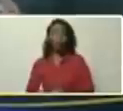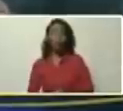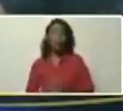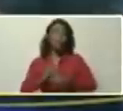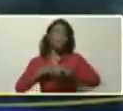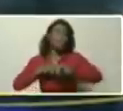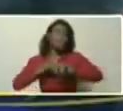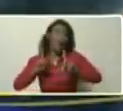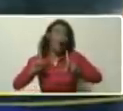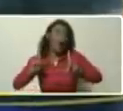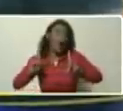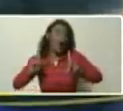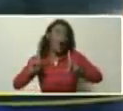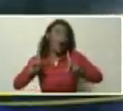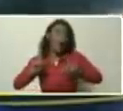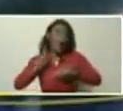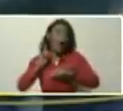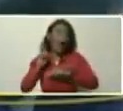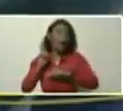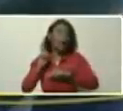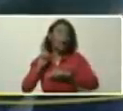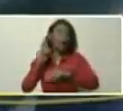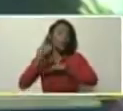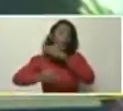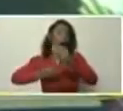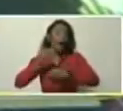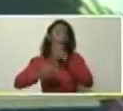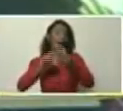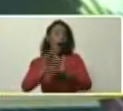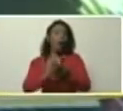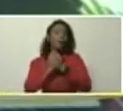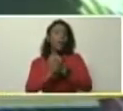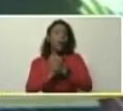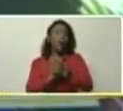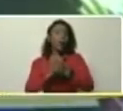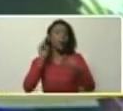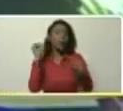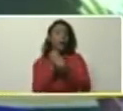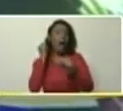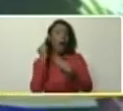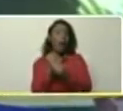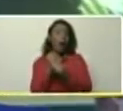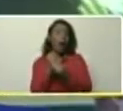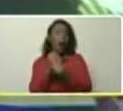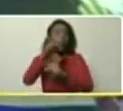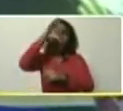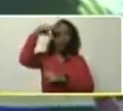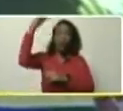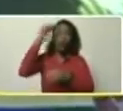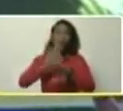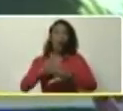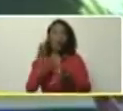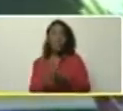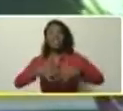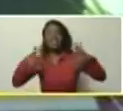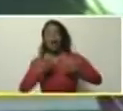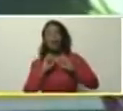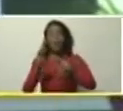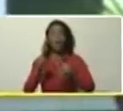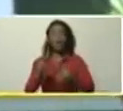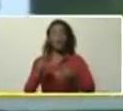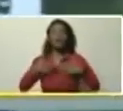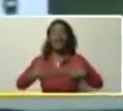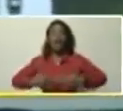pero eso es, compatriotas, obra de Dios, porque hay una gran oportunidad de